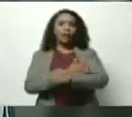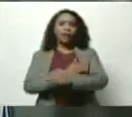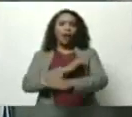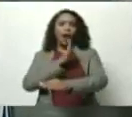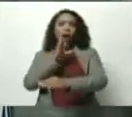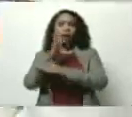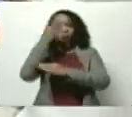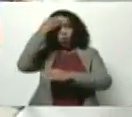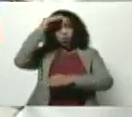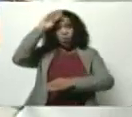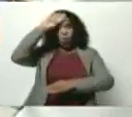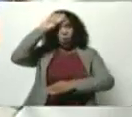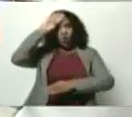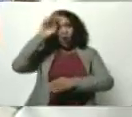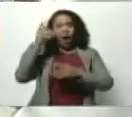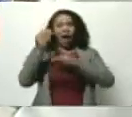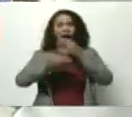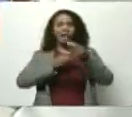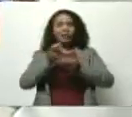hacerse su tratamiento